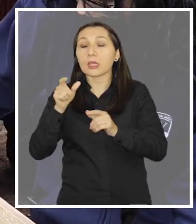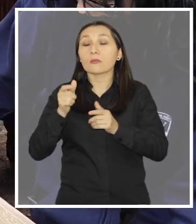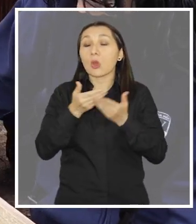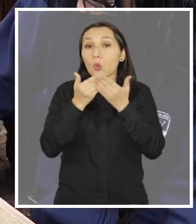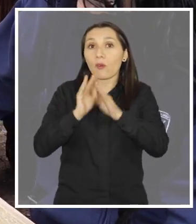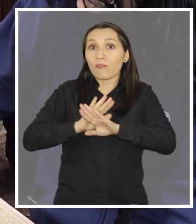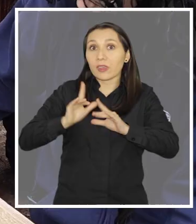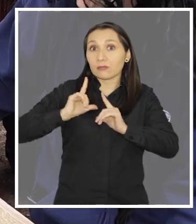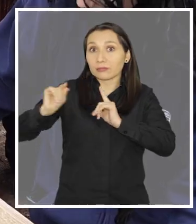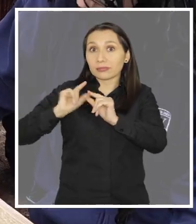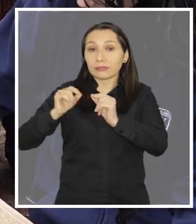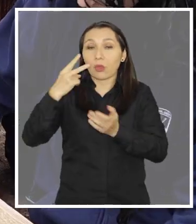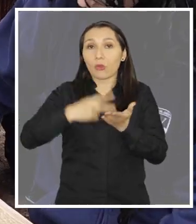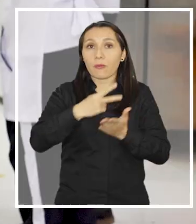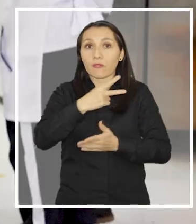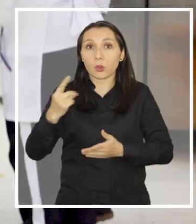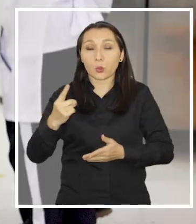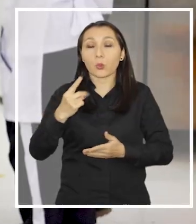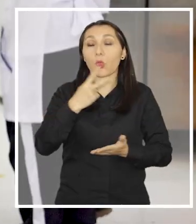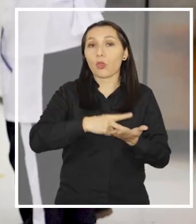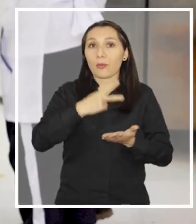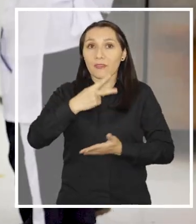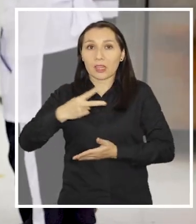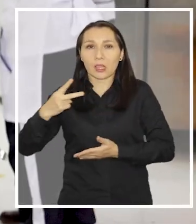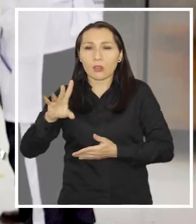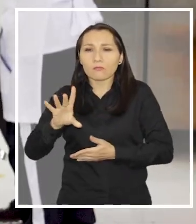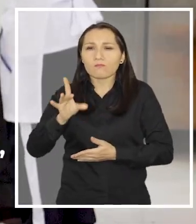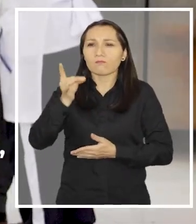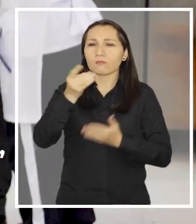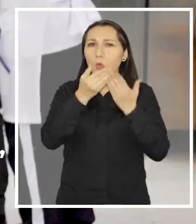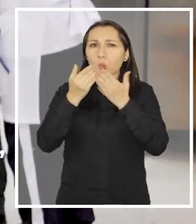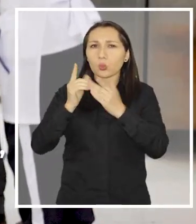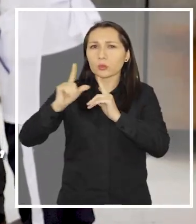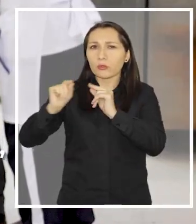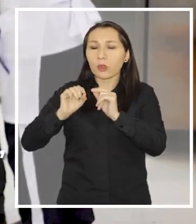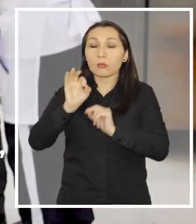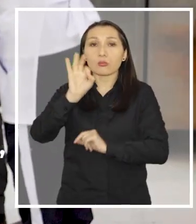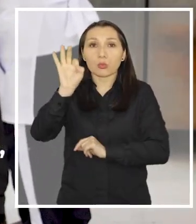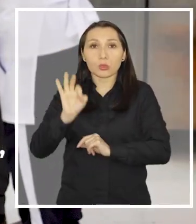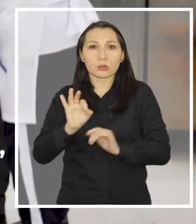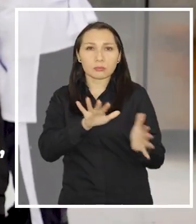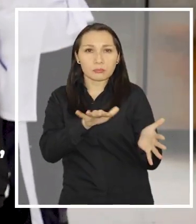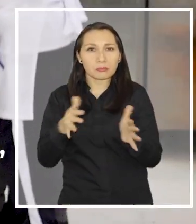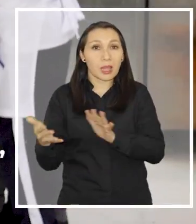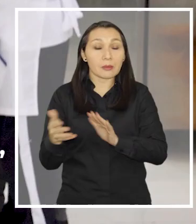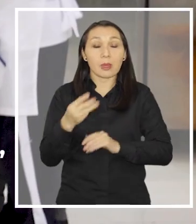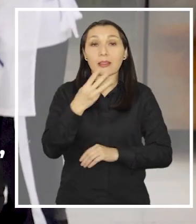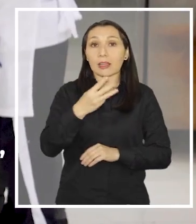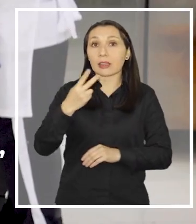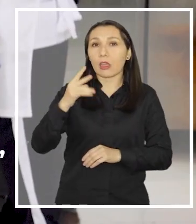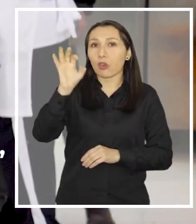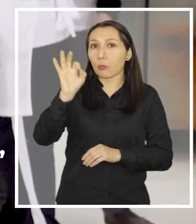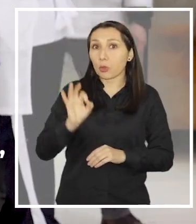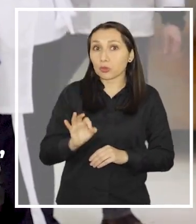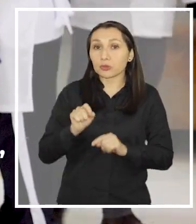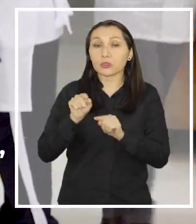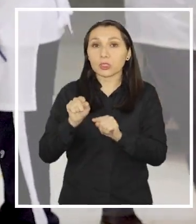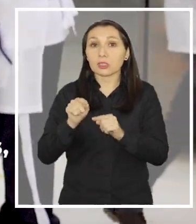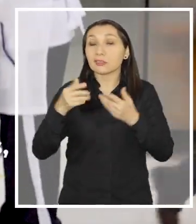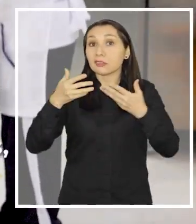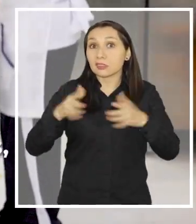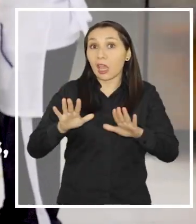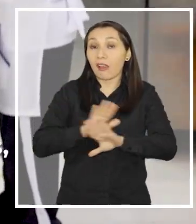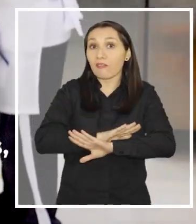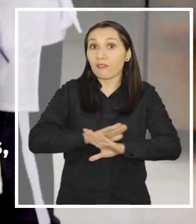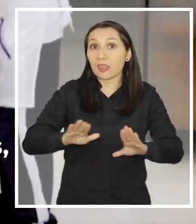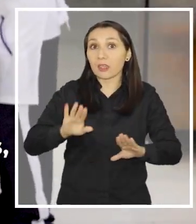que egresaron durante el año 2021 y 2022, nos dimos cuenta que existía un alto porcentaje, aproximadamente el 32%, y